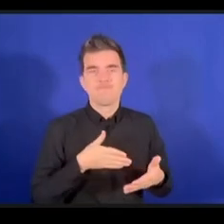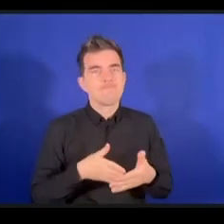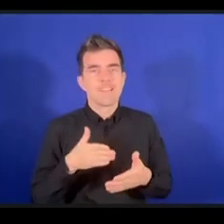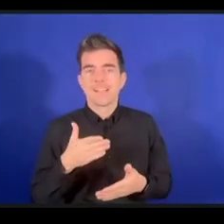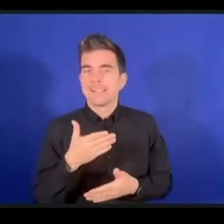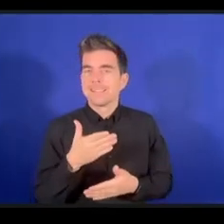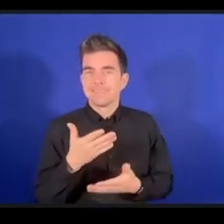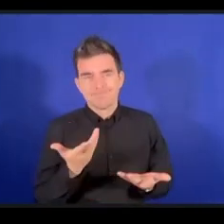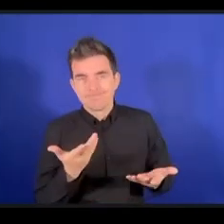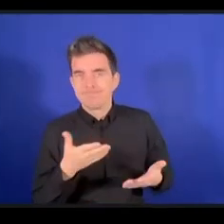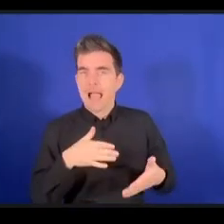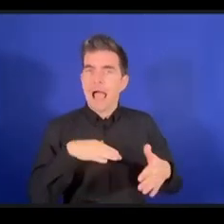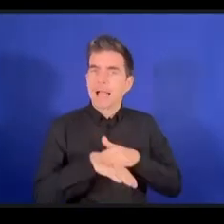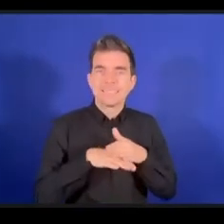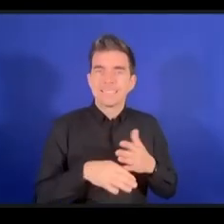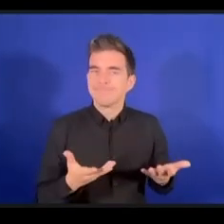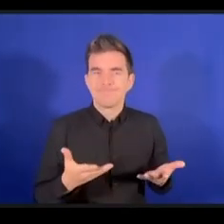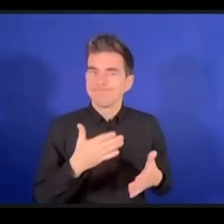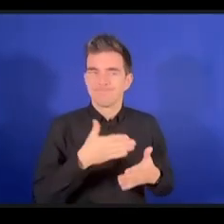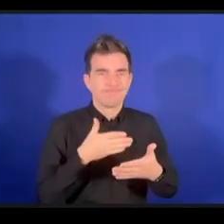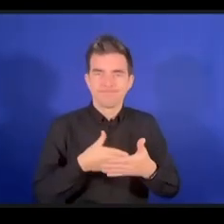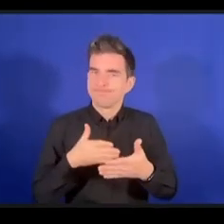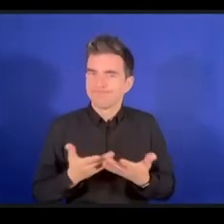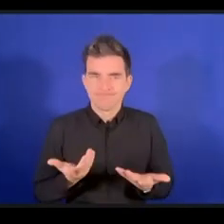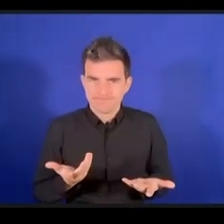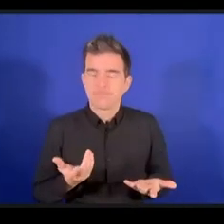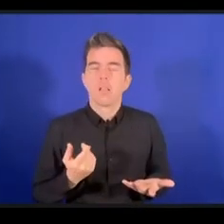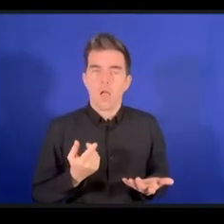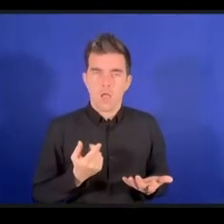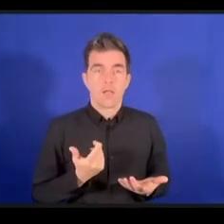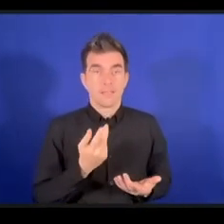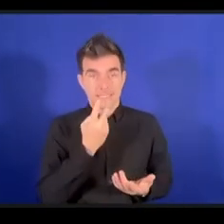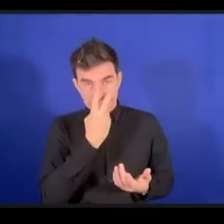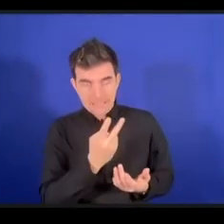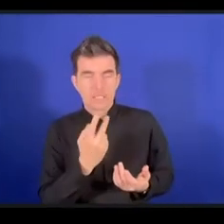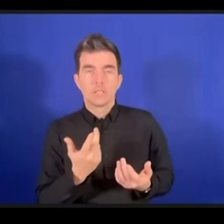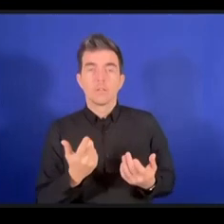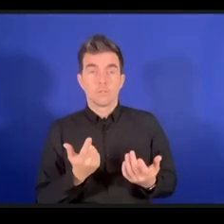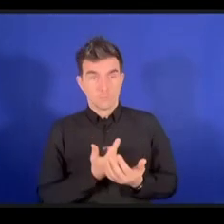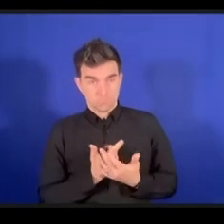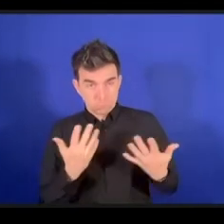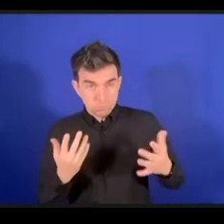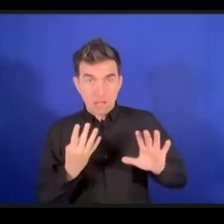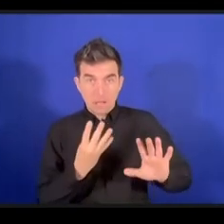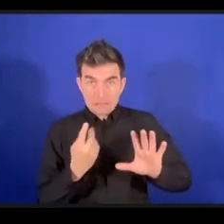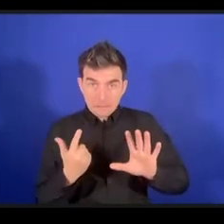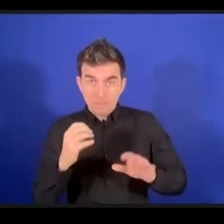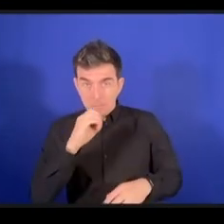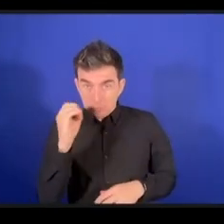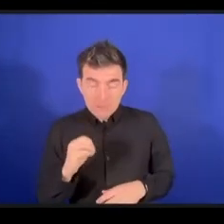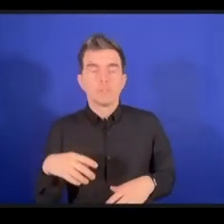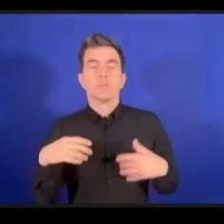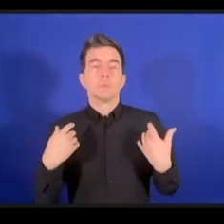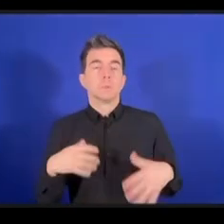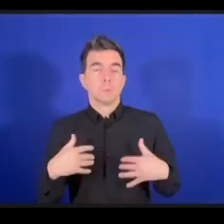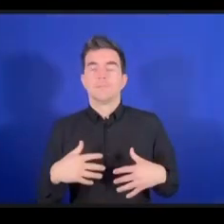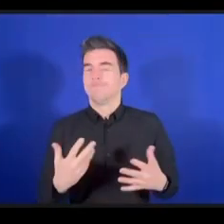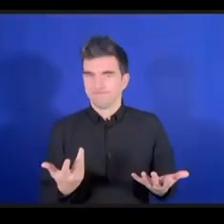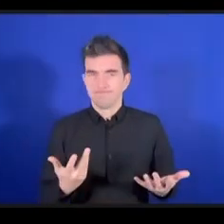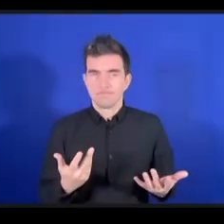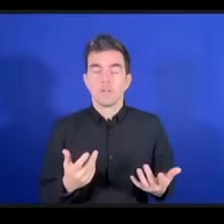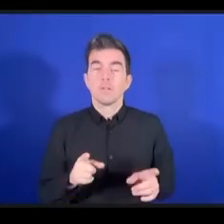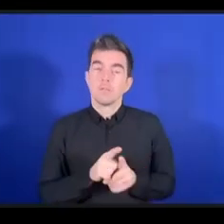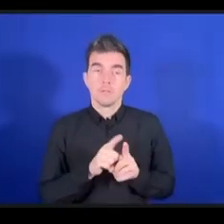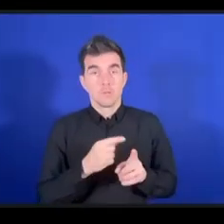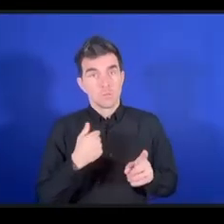nos miran directamente a cara tenemos que decir que queda una un largo camino a